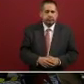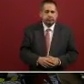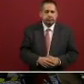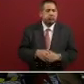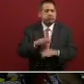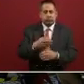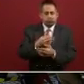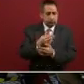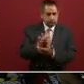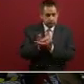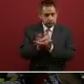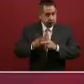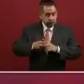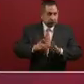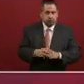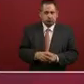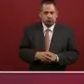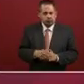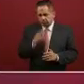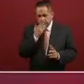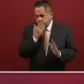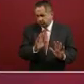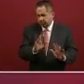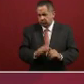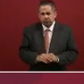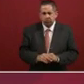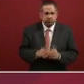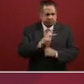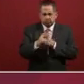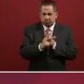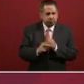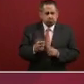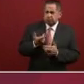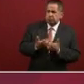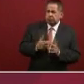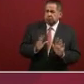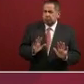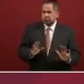lo financiero está muy bien el país